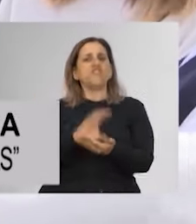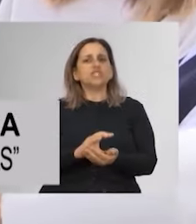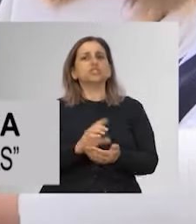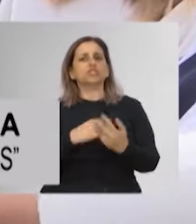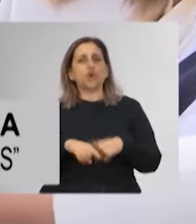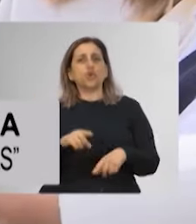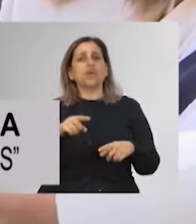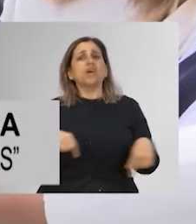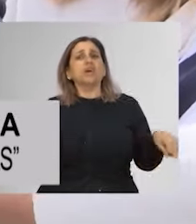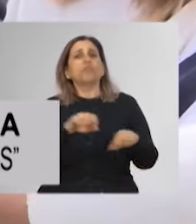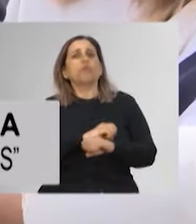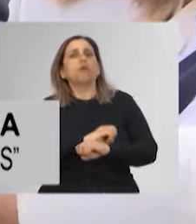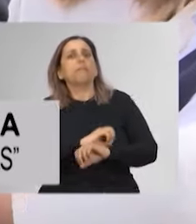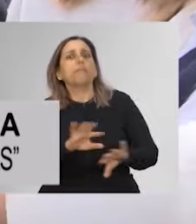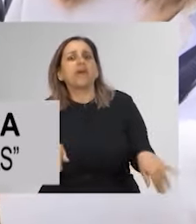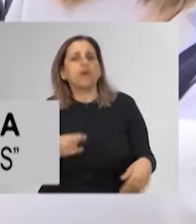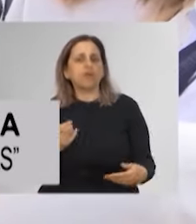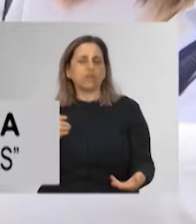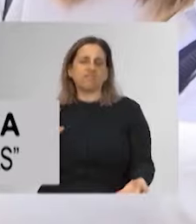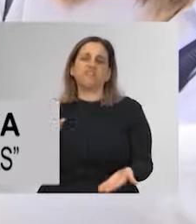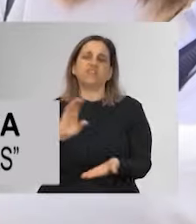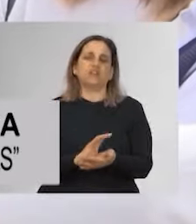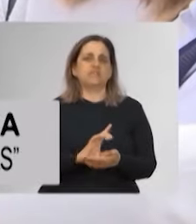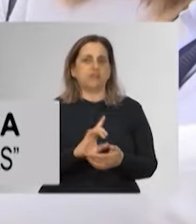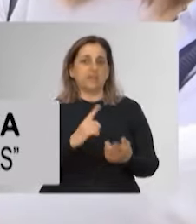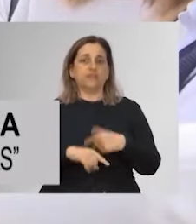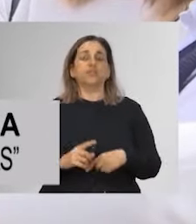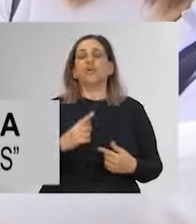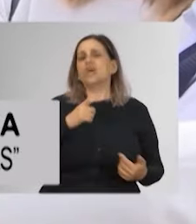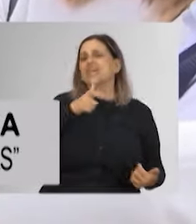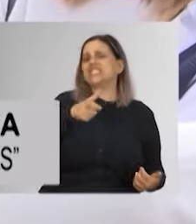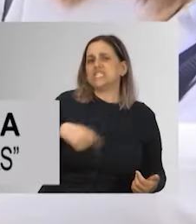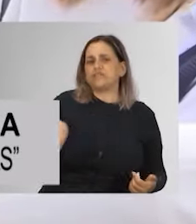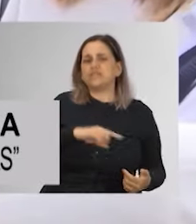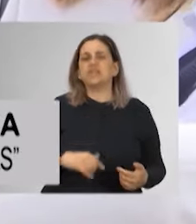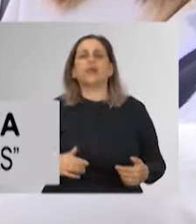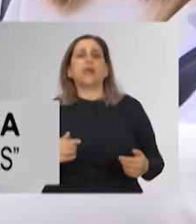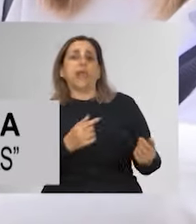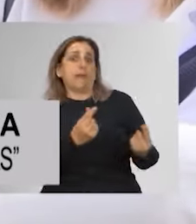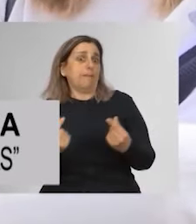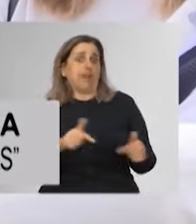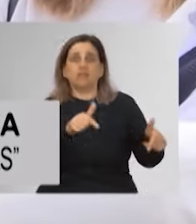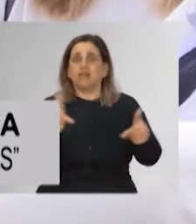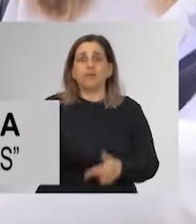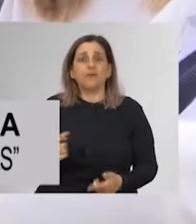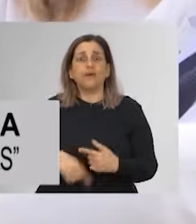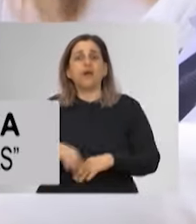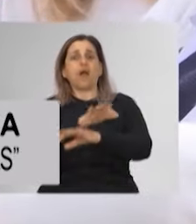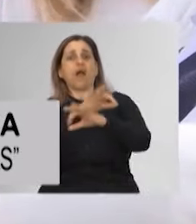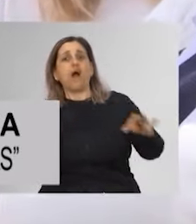laburo, que esto puede complicar el financiamiento de inversiones. ¿Y eso qué significa? Menos contante y sonante, eso